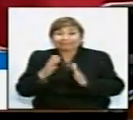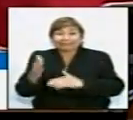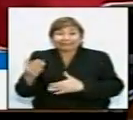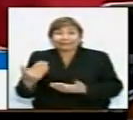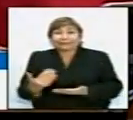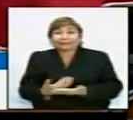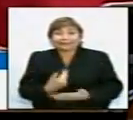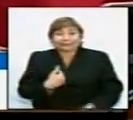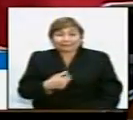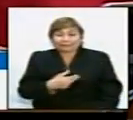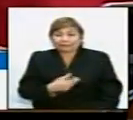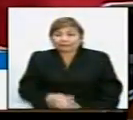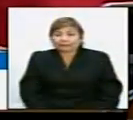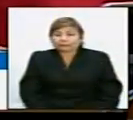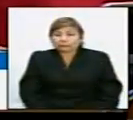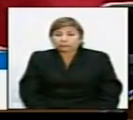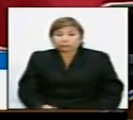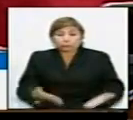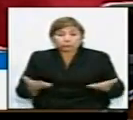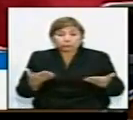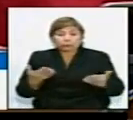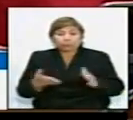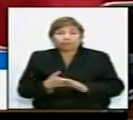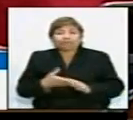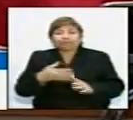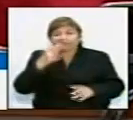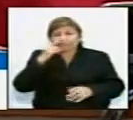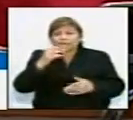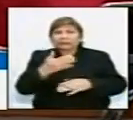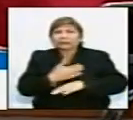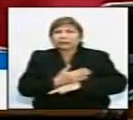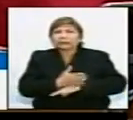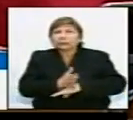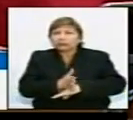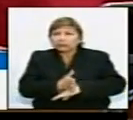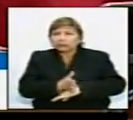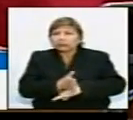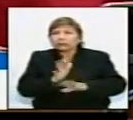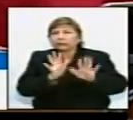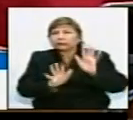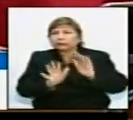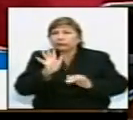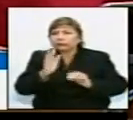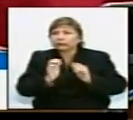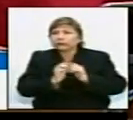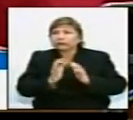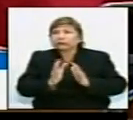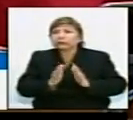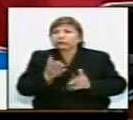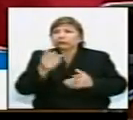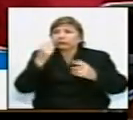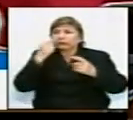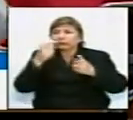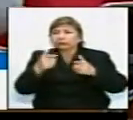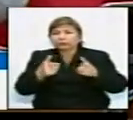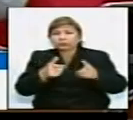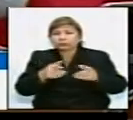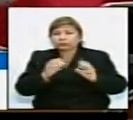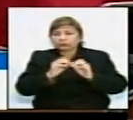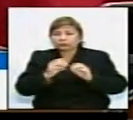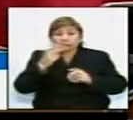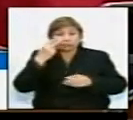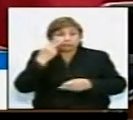nuestros donde deberíamos demorarnos 15 días para hacer una inspección ocular,